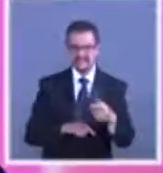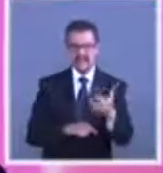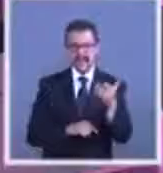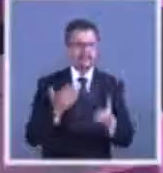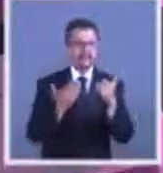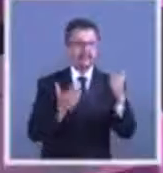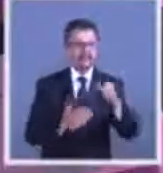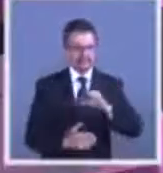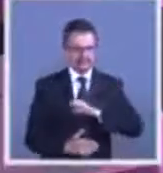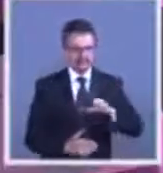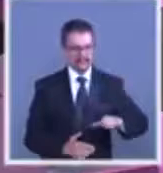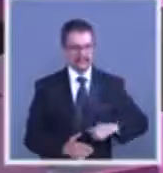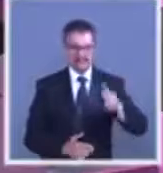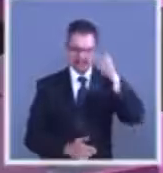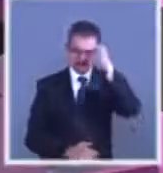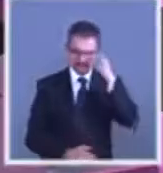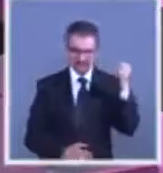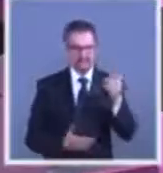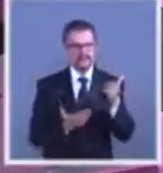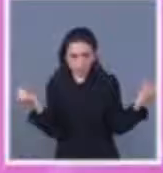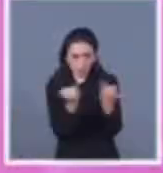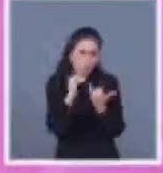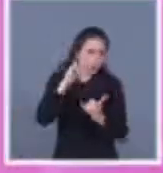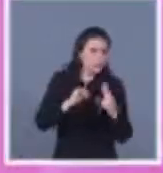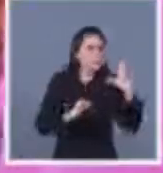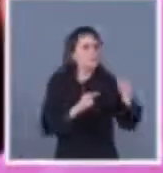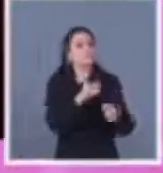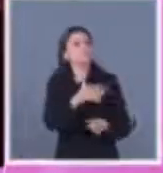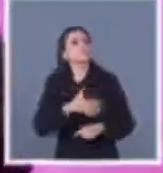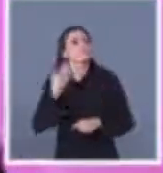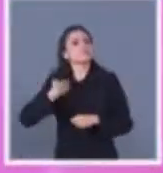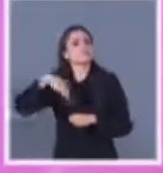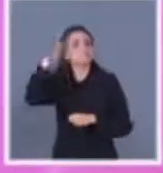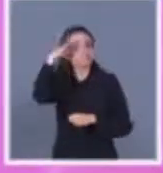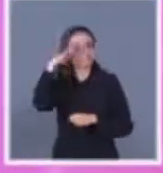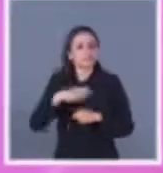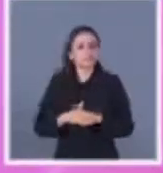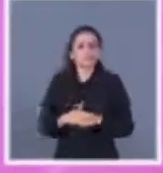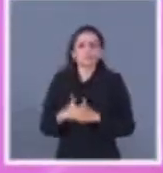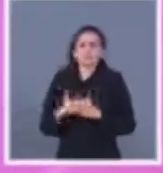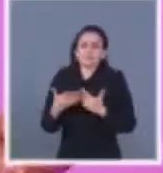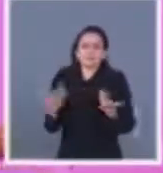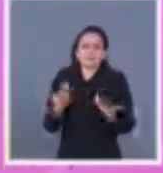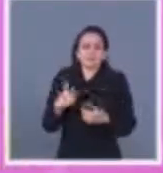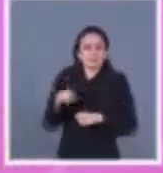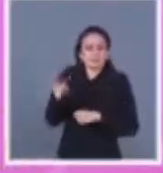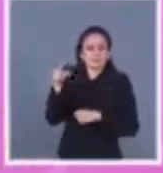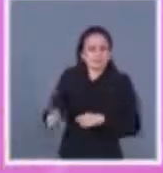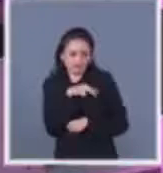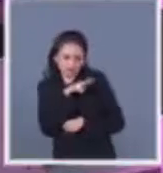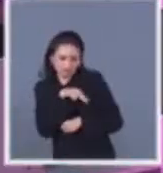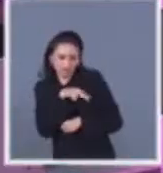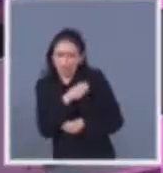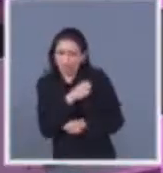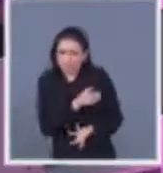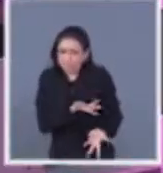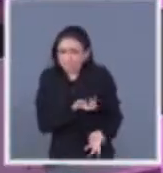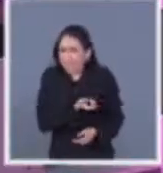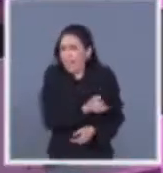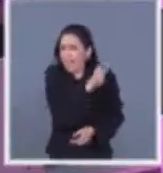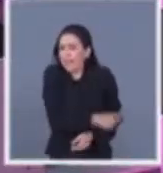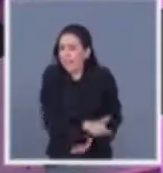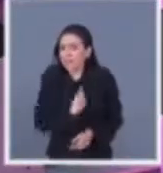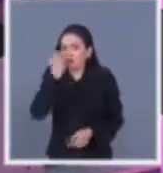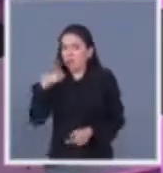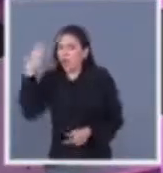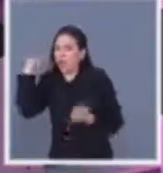está repitiendo. Hay que tomar las cosas de quien viene. Él no tiene capacidad para gobernar, no conoce el Estado. Usted no puede